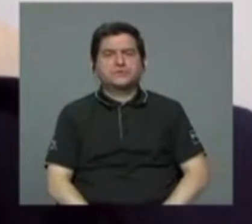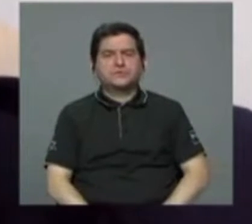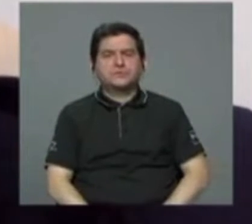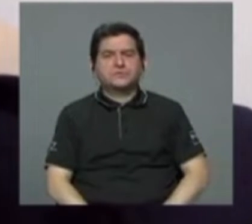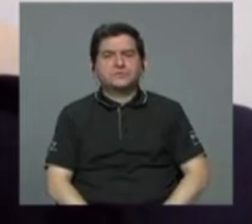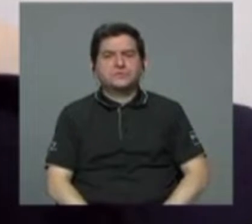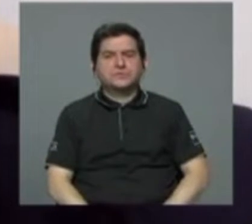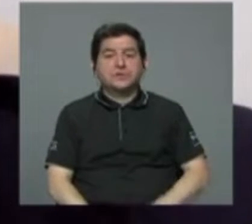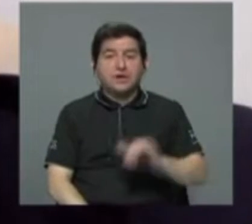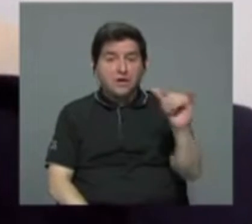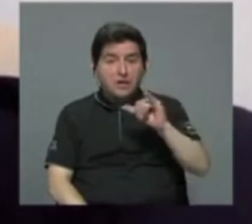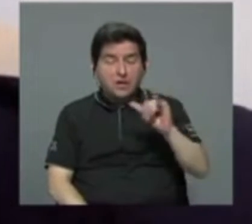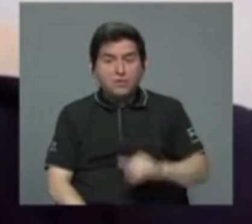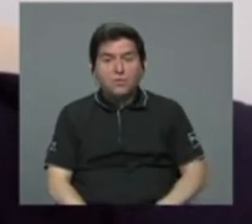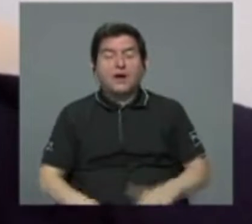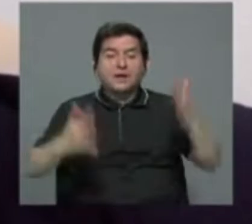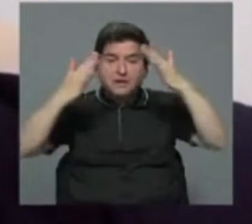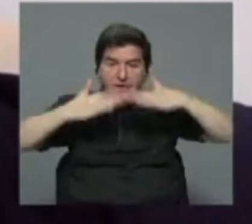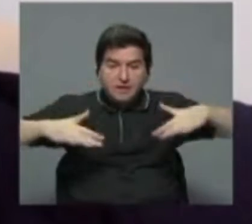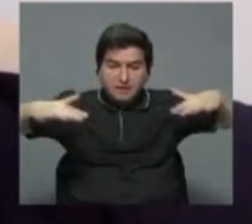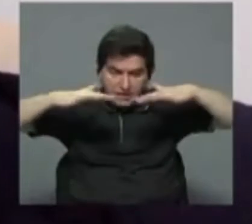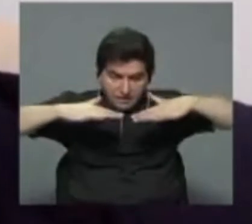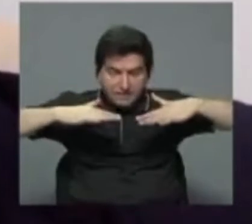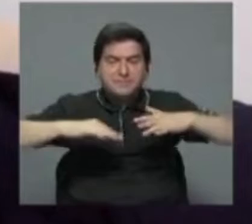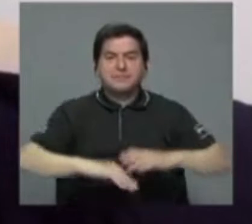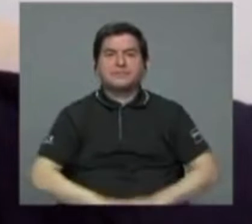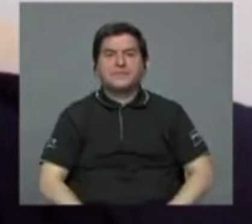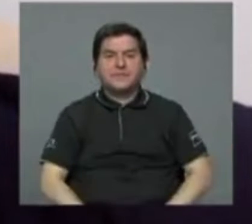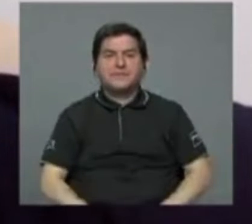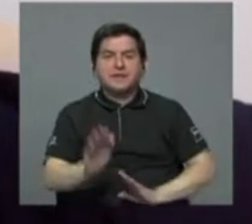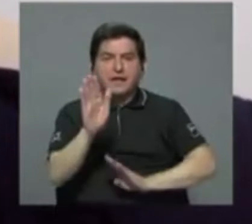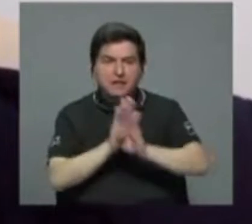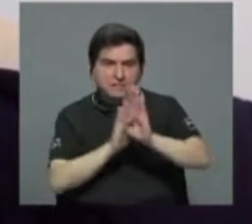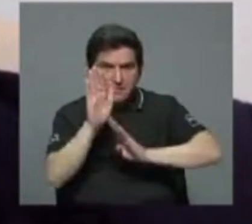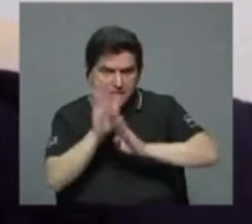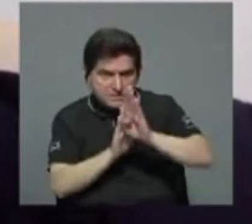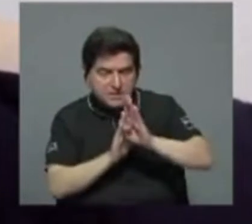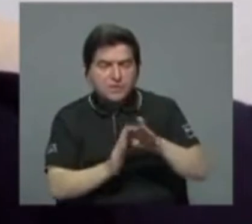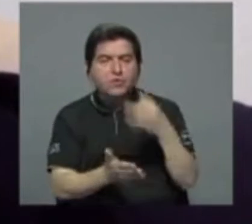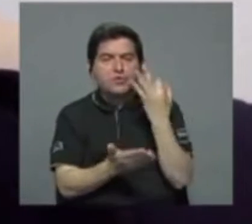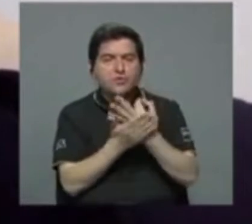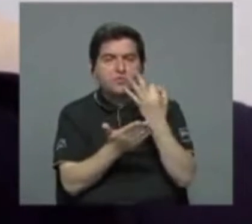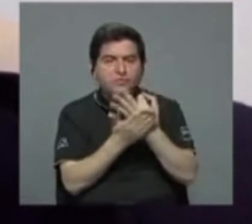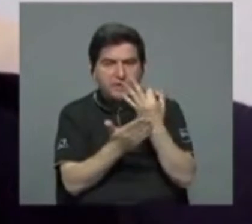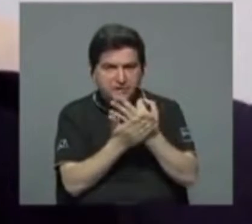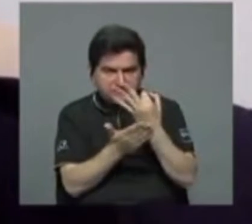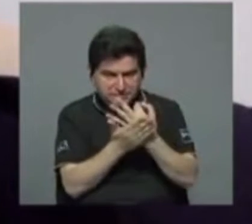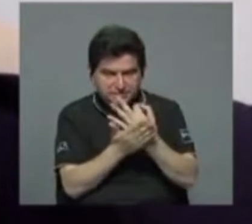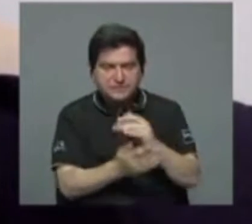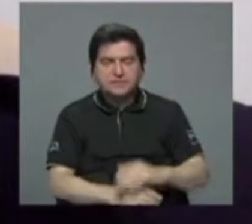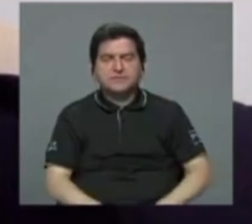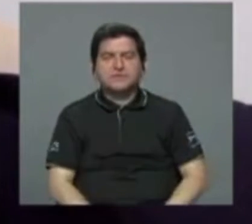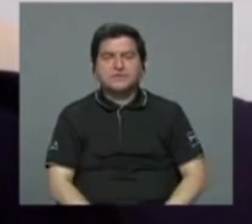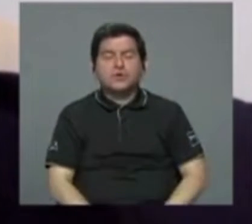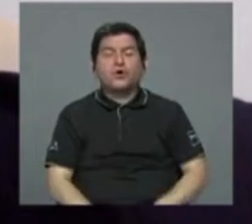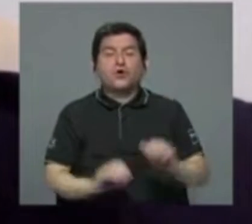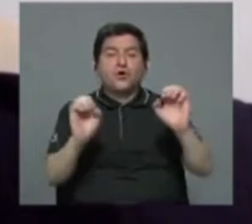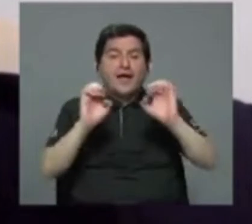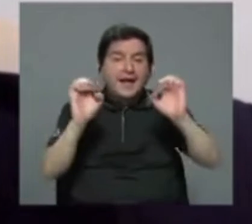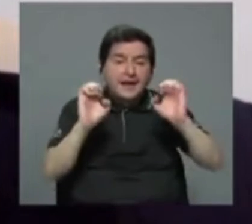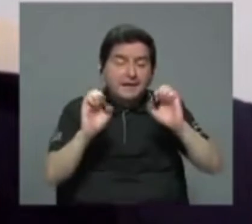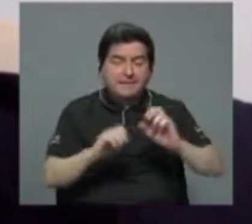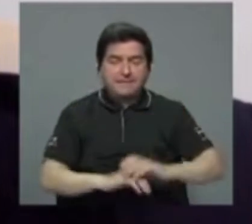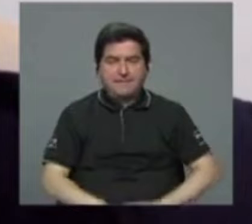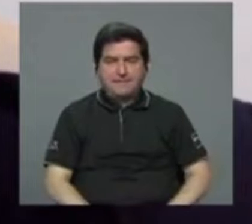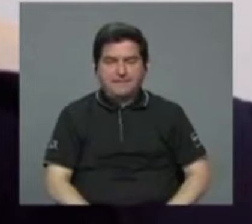del medio ambiente, del desarrollo, del financiamiento para el desarrollo, de la energía,